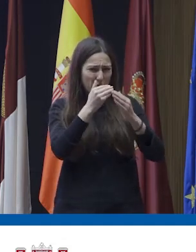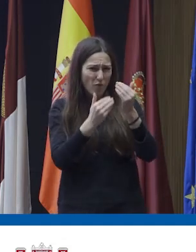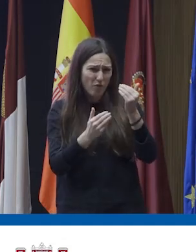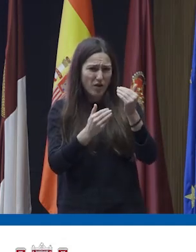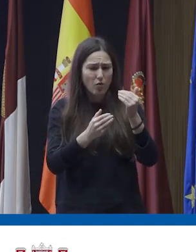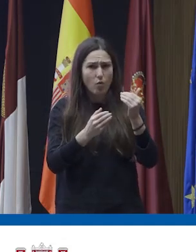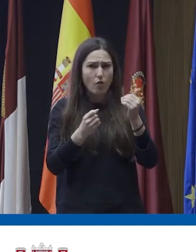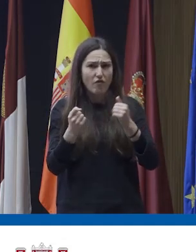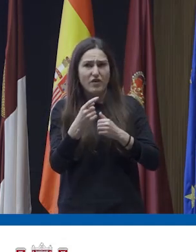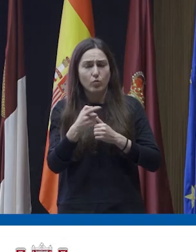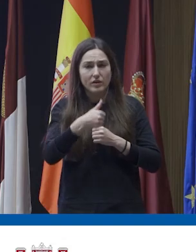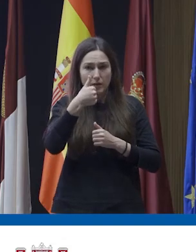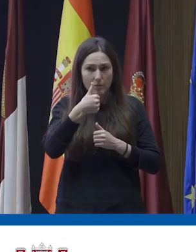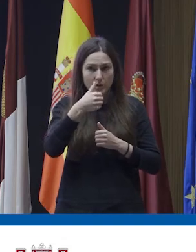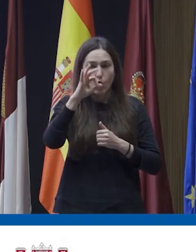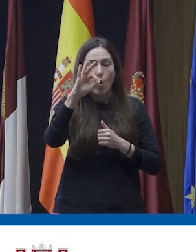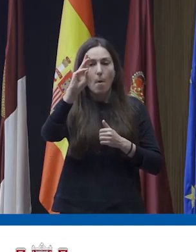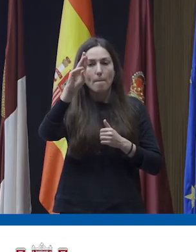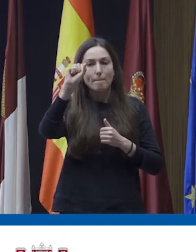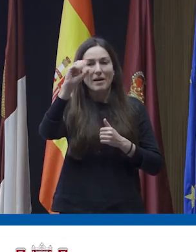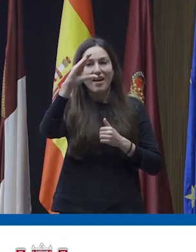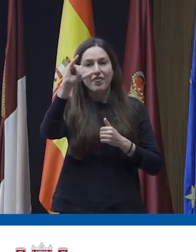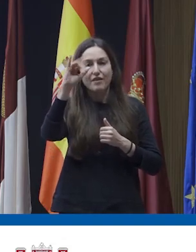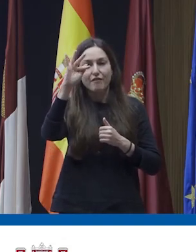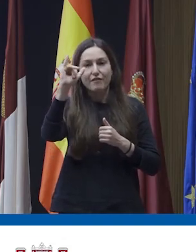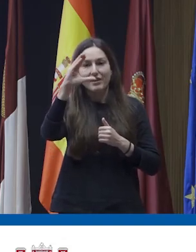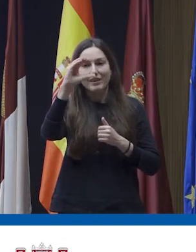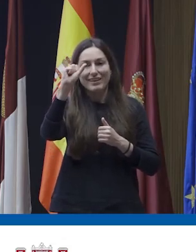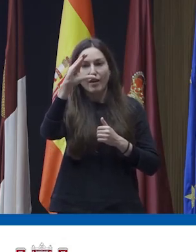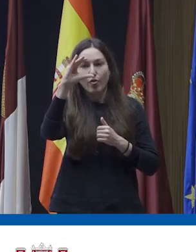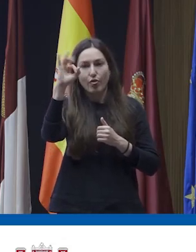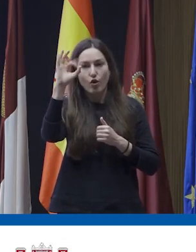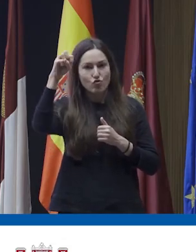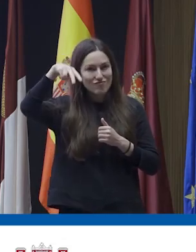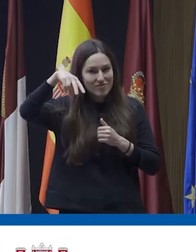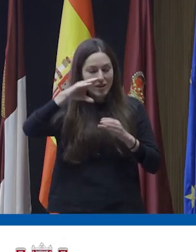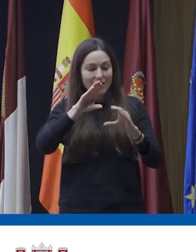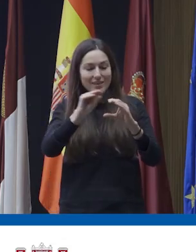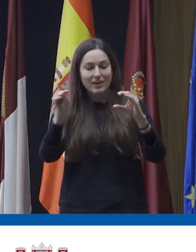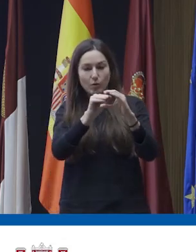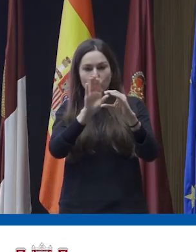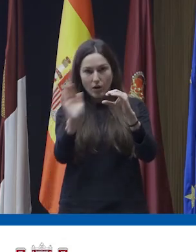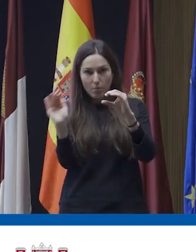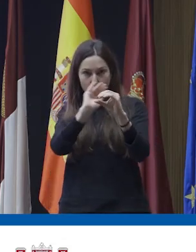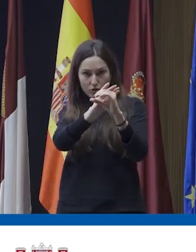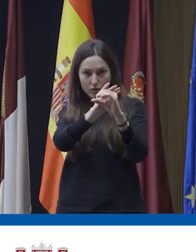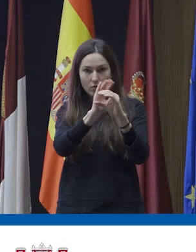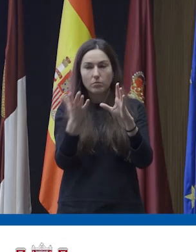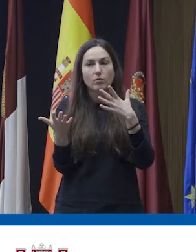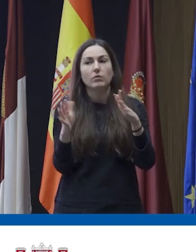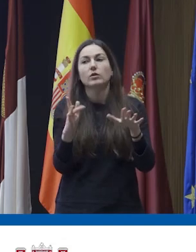cirugía es la opacificación de la cápsula posterior. Pero, qué tiempo tiene que pasar